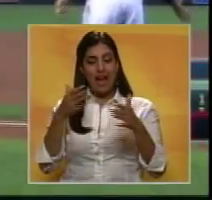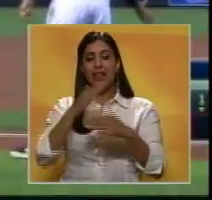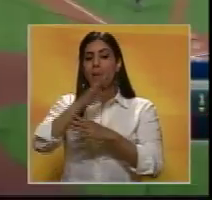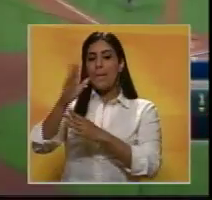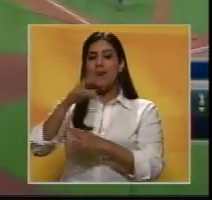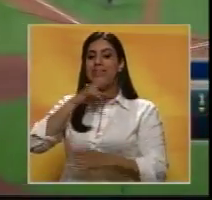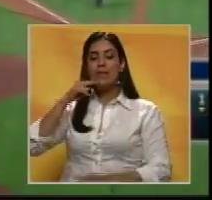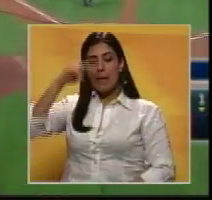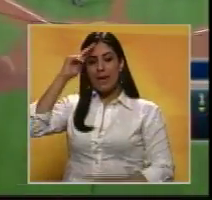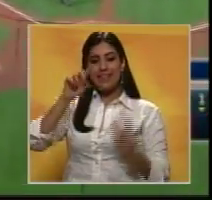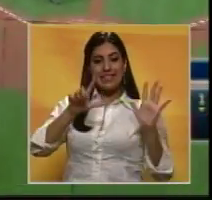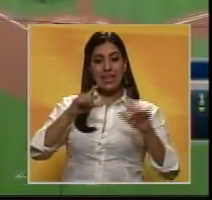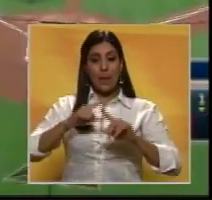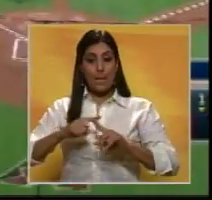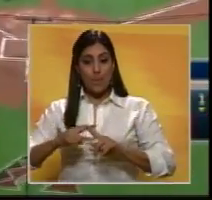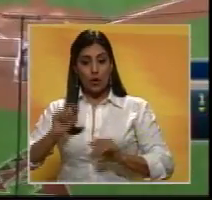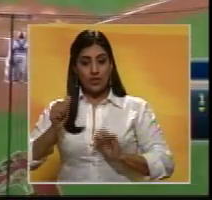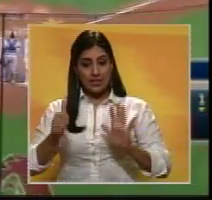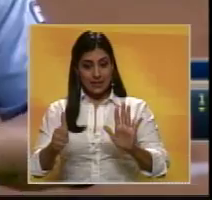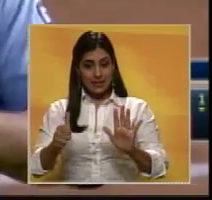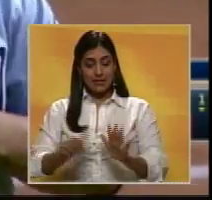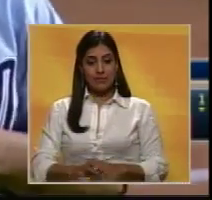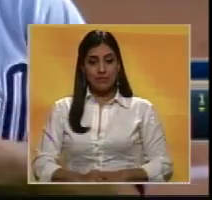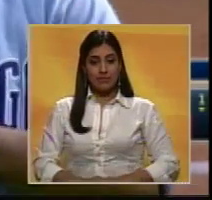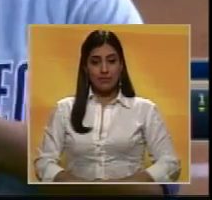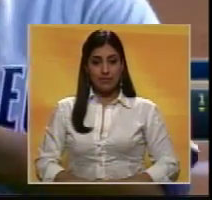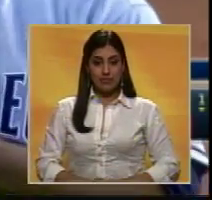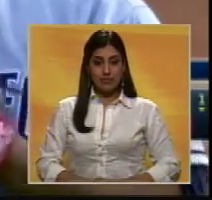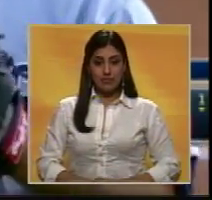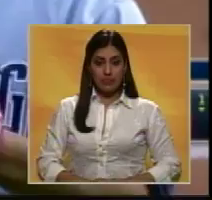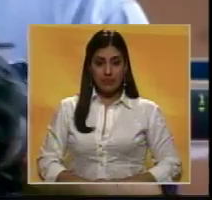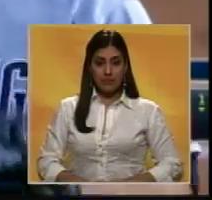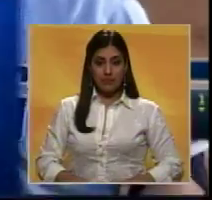los Padres, 7 carreras por 6.